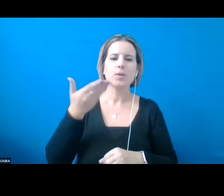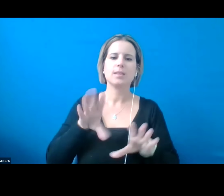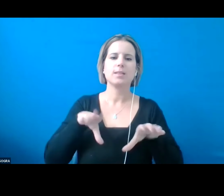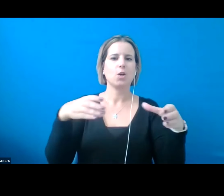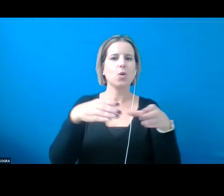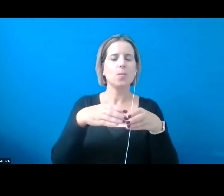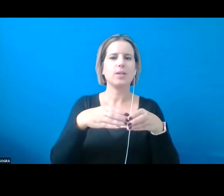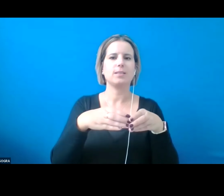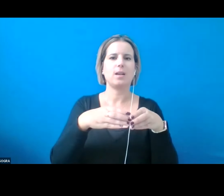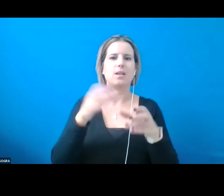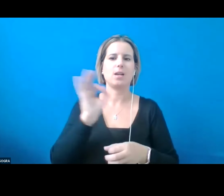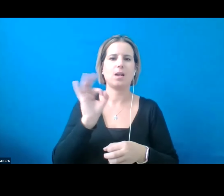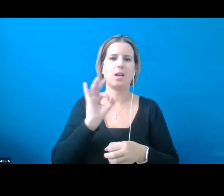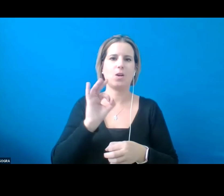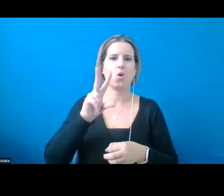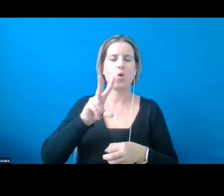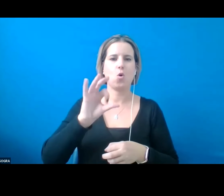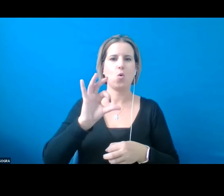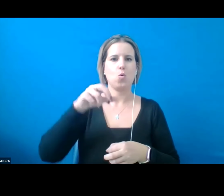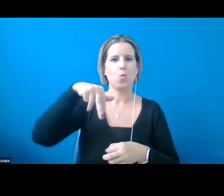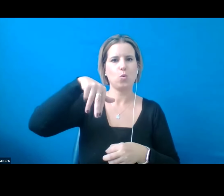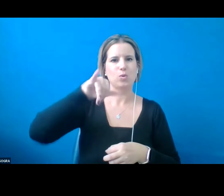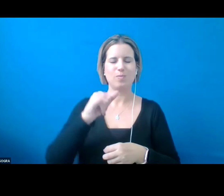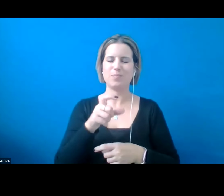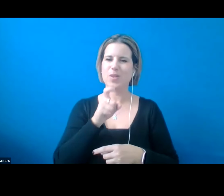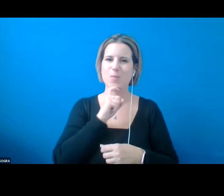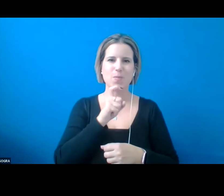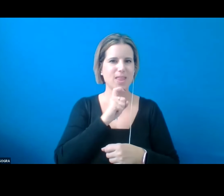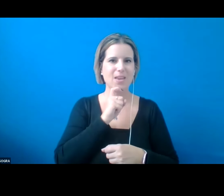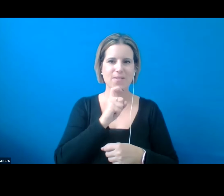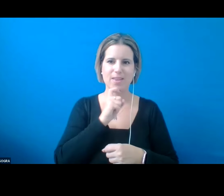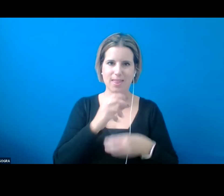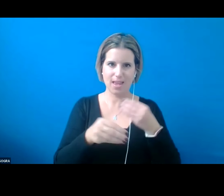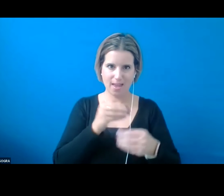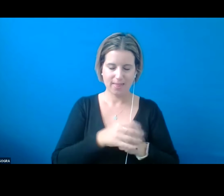o de las USMIS pues es muy difícil de dar